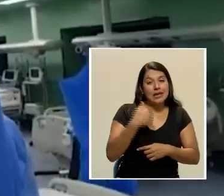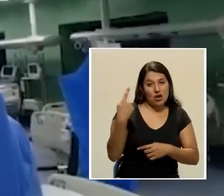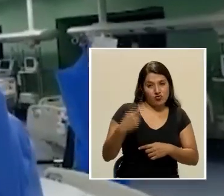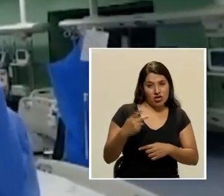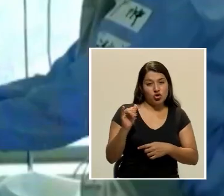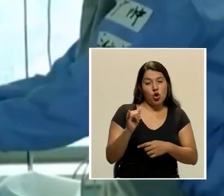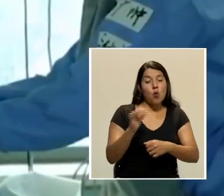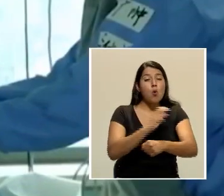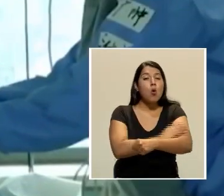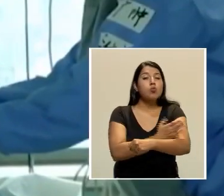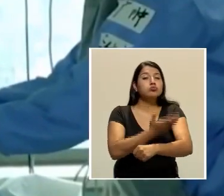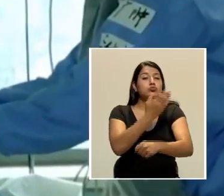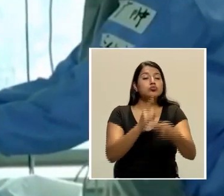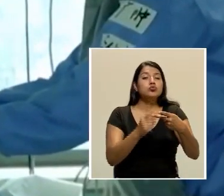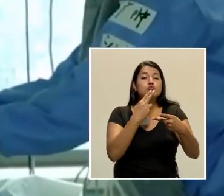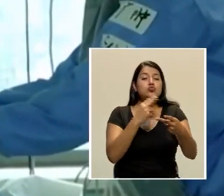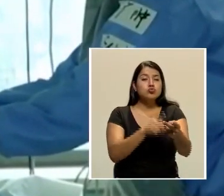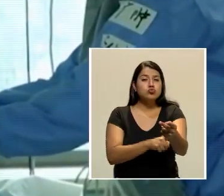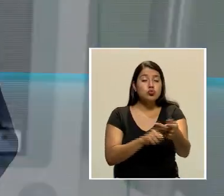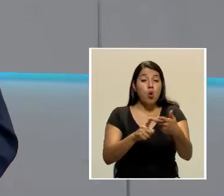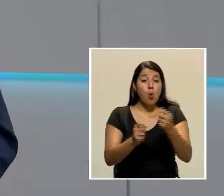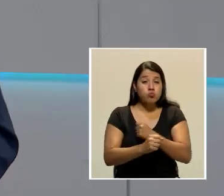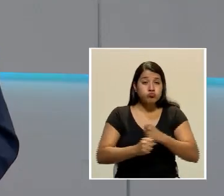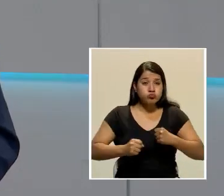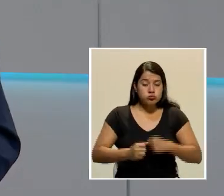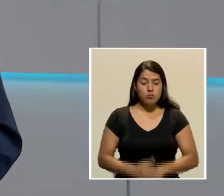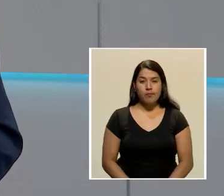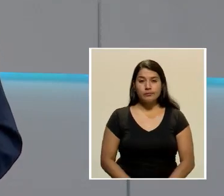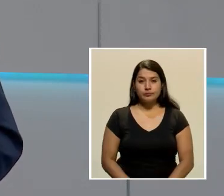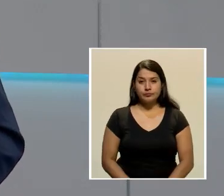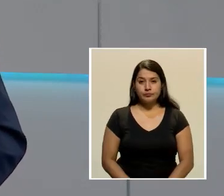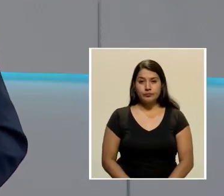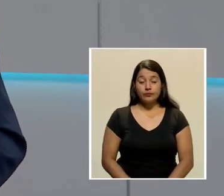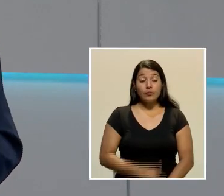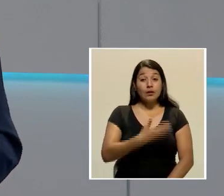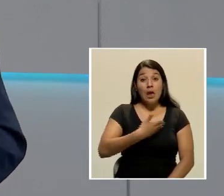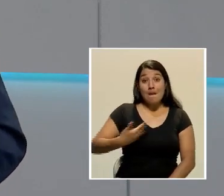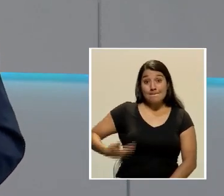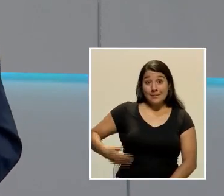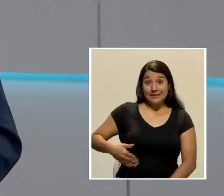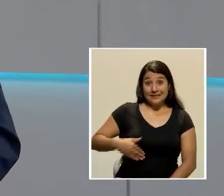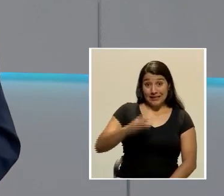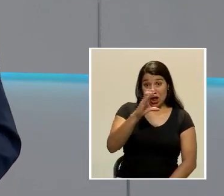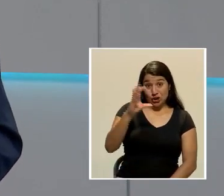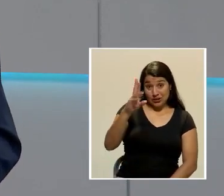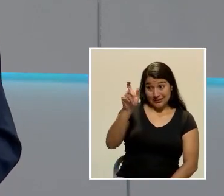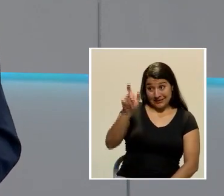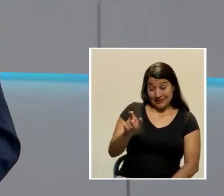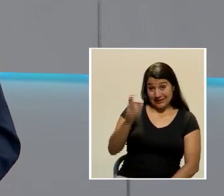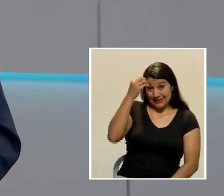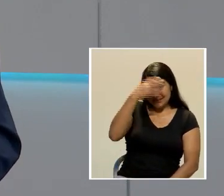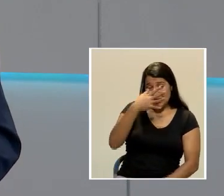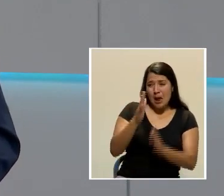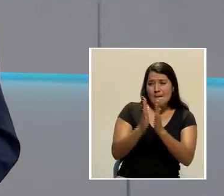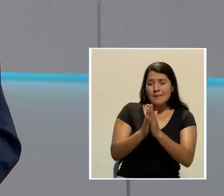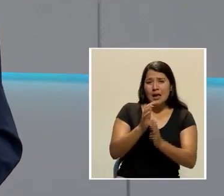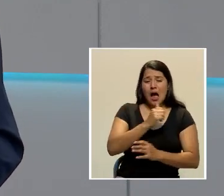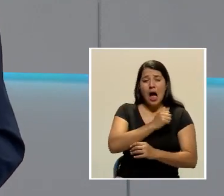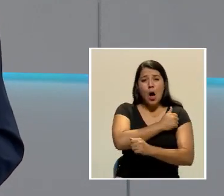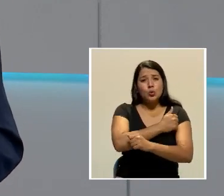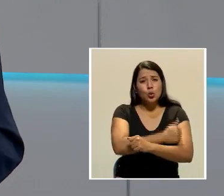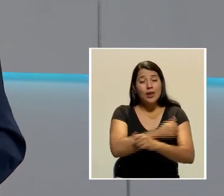empleos. Yo lo que les pediría es eso, sigamos luchando juntos y lo vamos a poder hacer. La mayoría de personas fallecidas